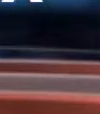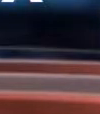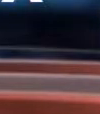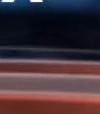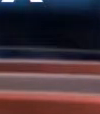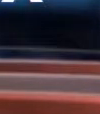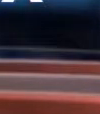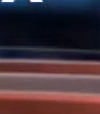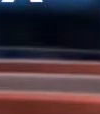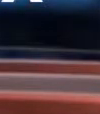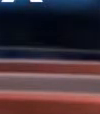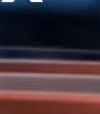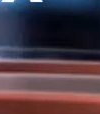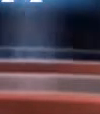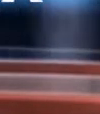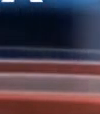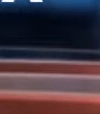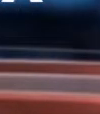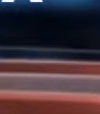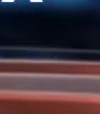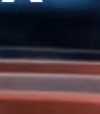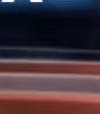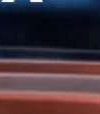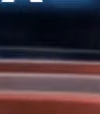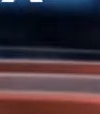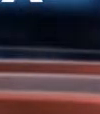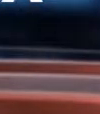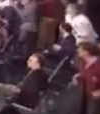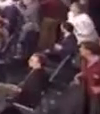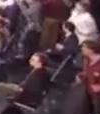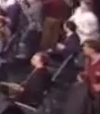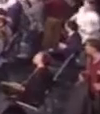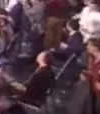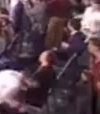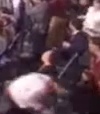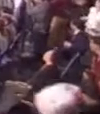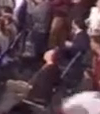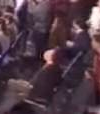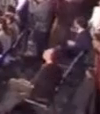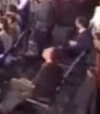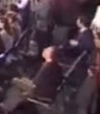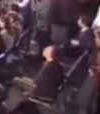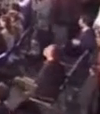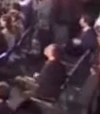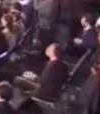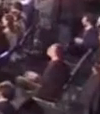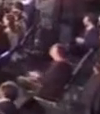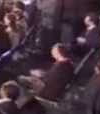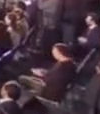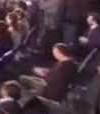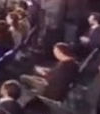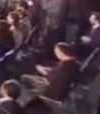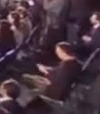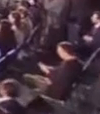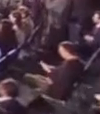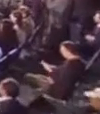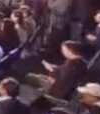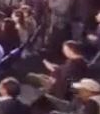Hidalgo Noticias MX presenta. Miren, si no voy a presentar.